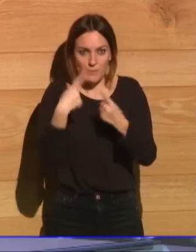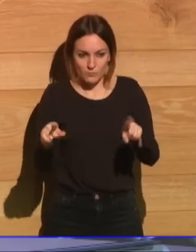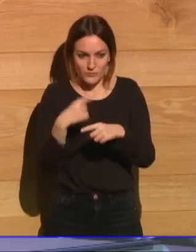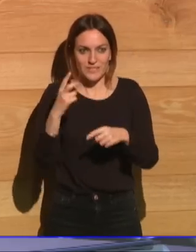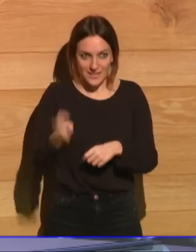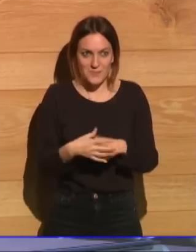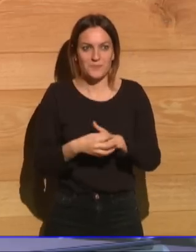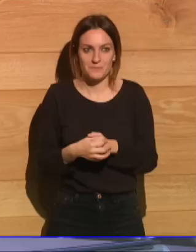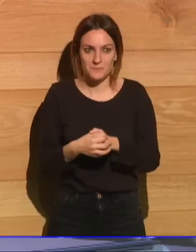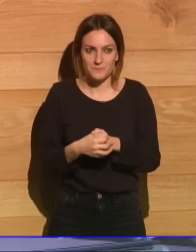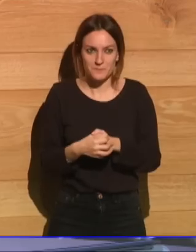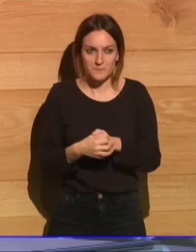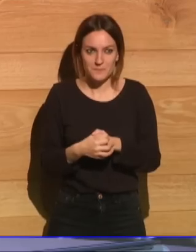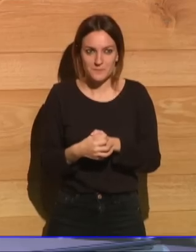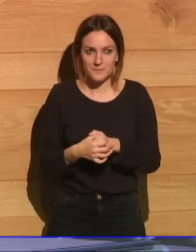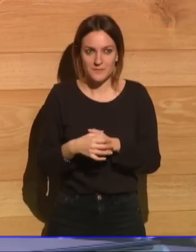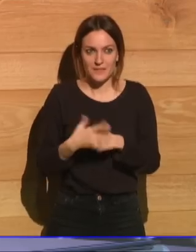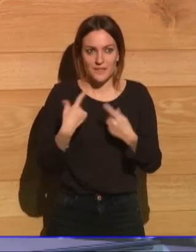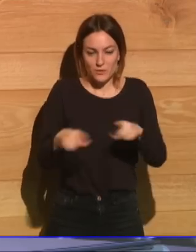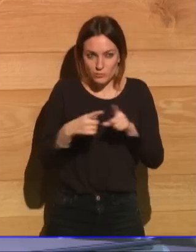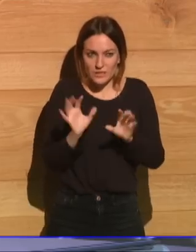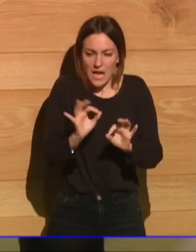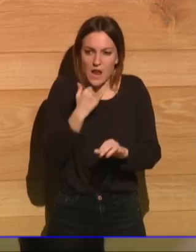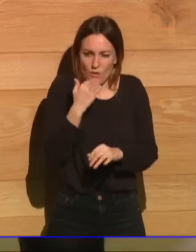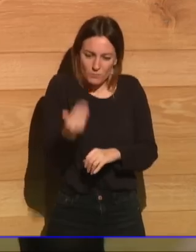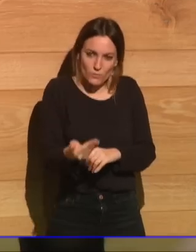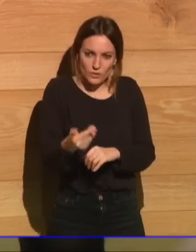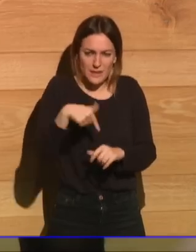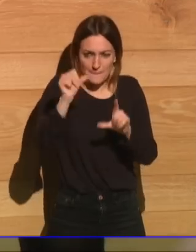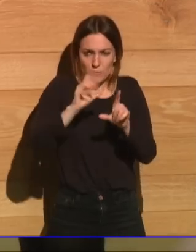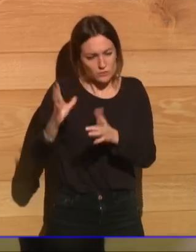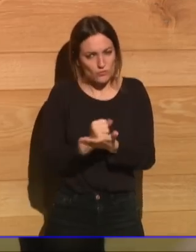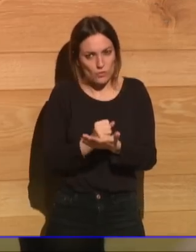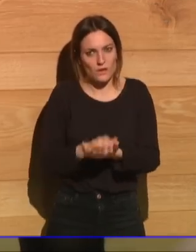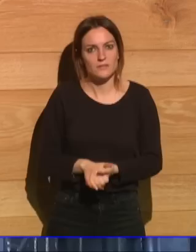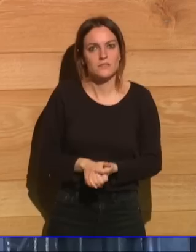fin, la música es capital en todas estas películas. Ujú. Hay